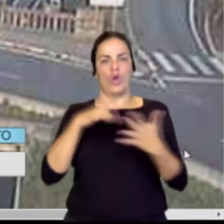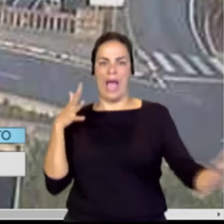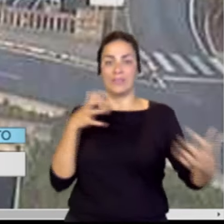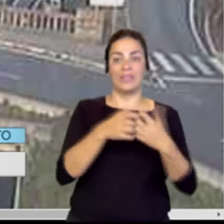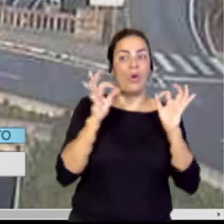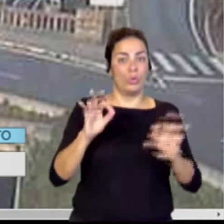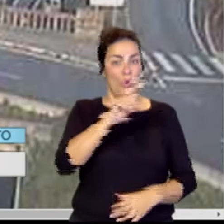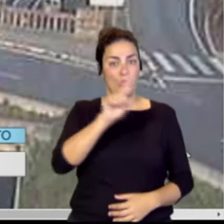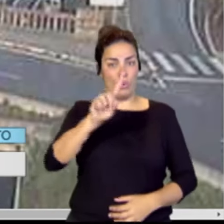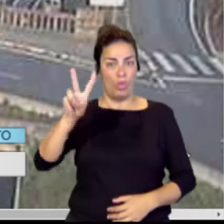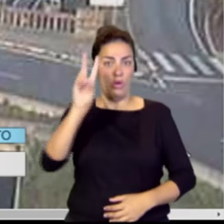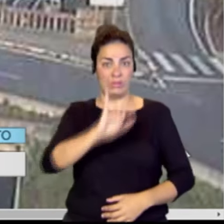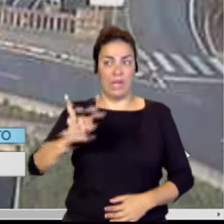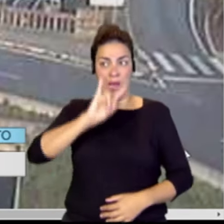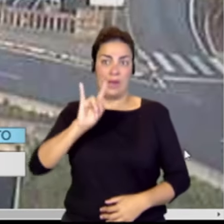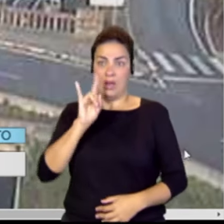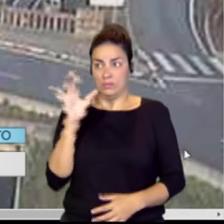112